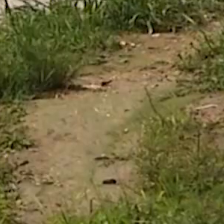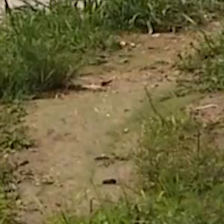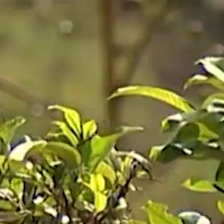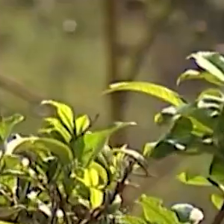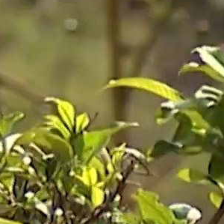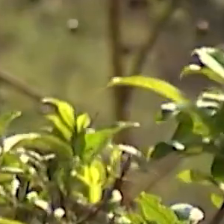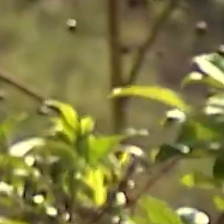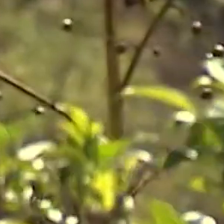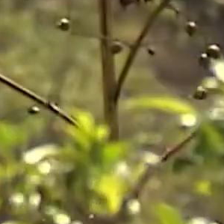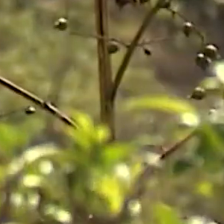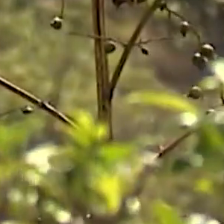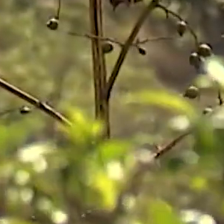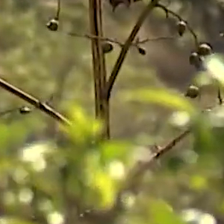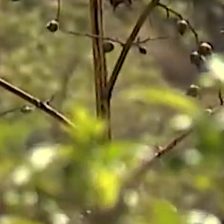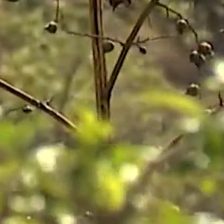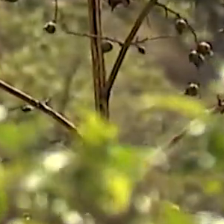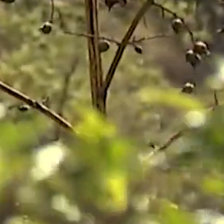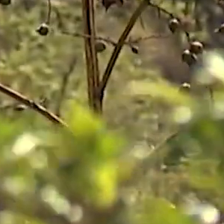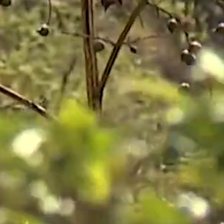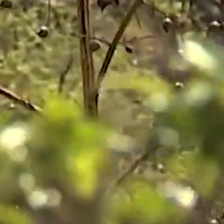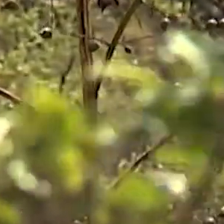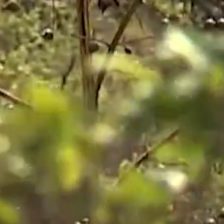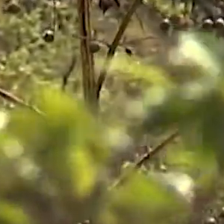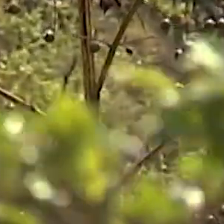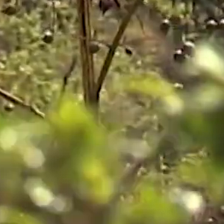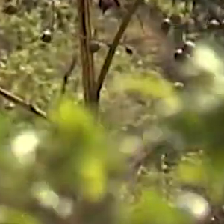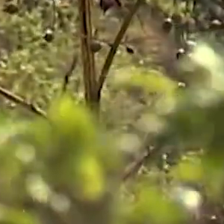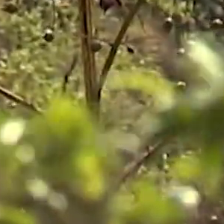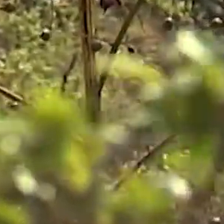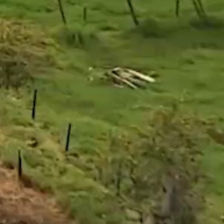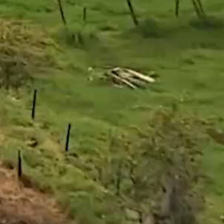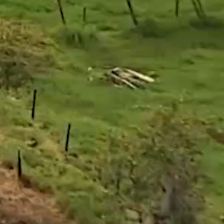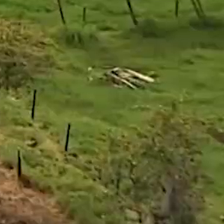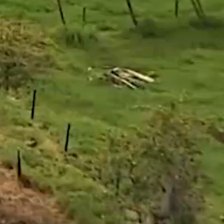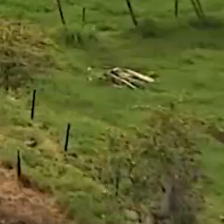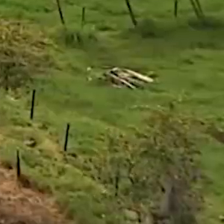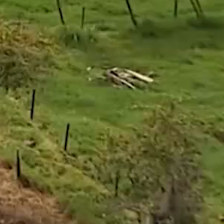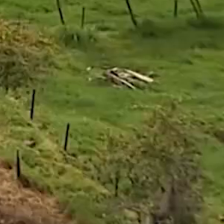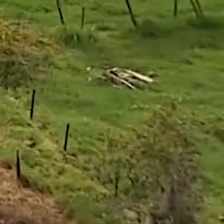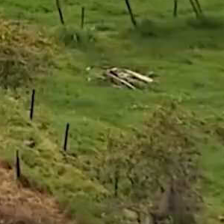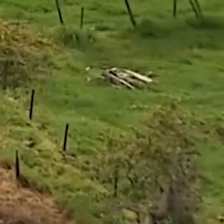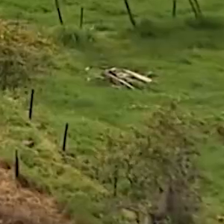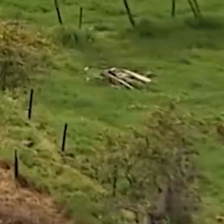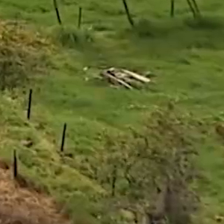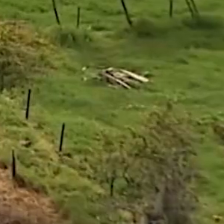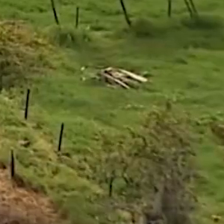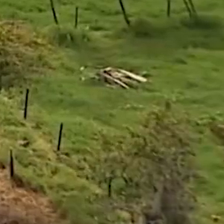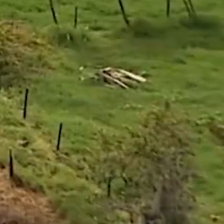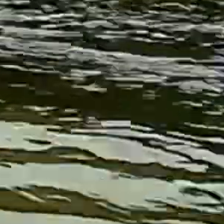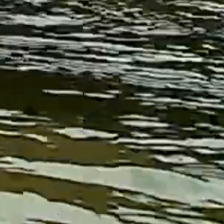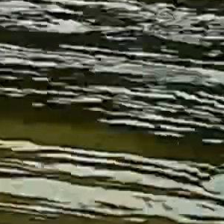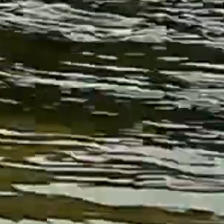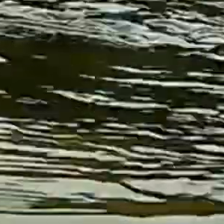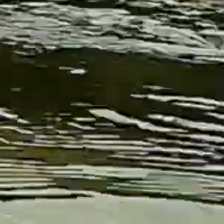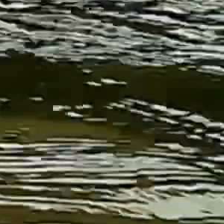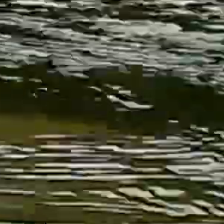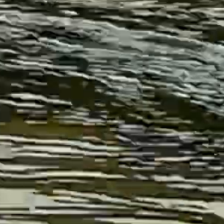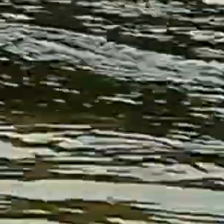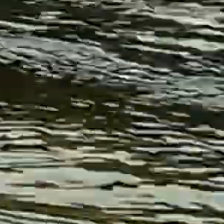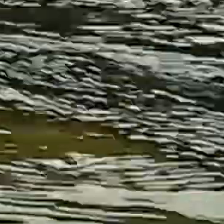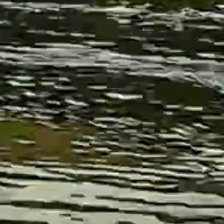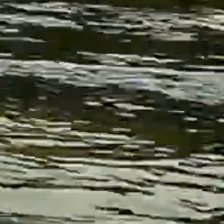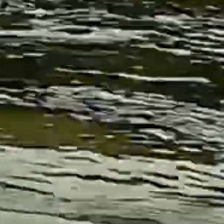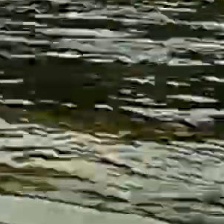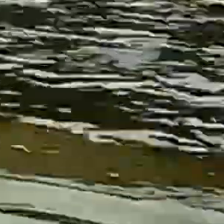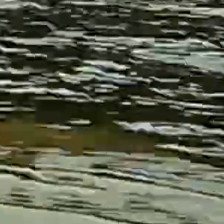por servicios ambientales. Si ese proyecto llegara a pasar, en primer lugar, sería una expropiación directa sin ningún tipo de